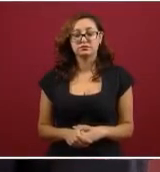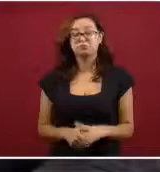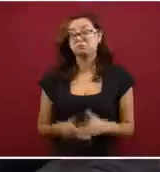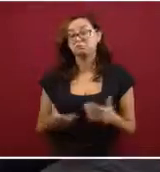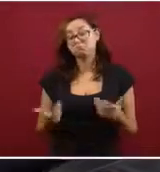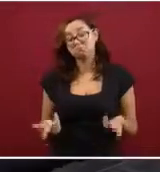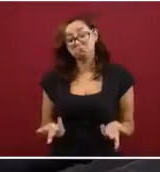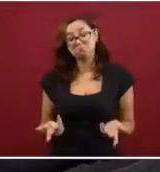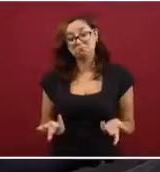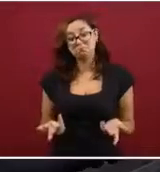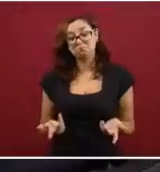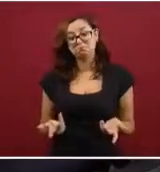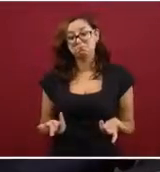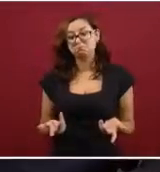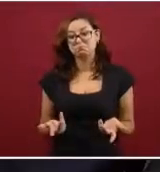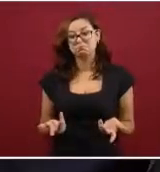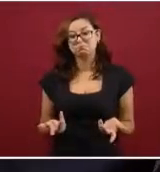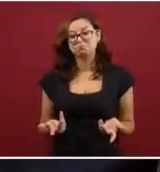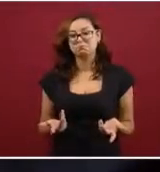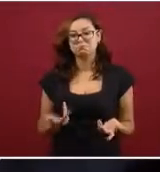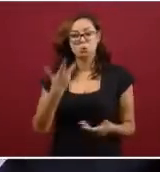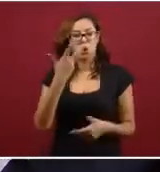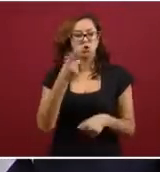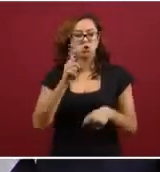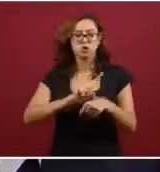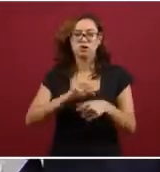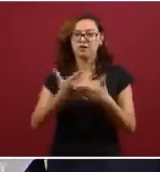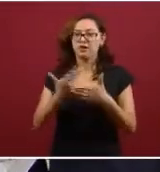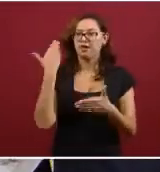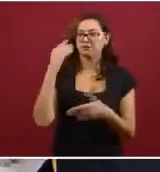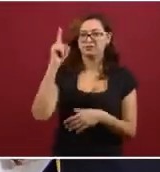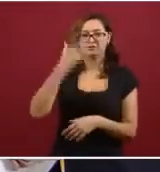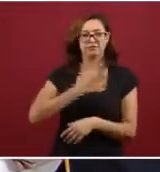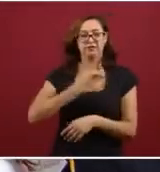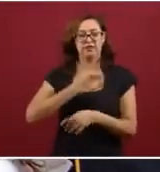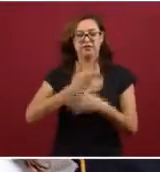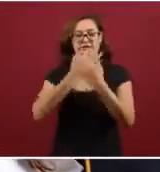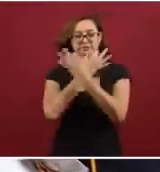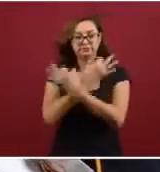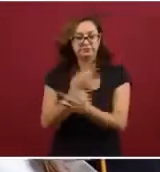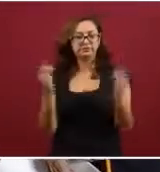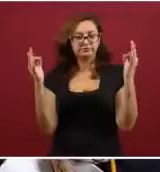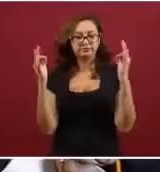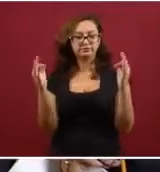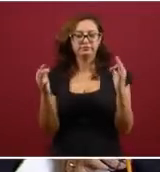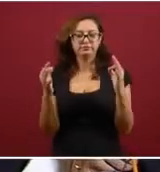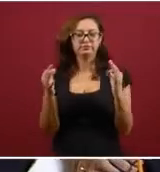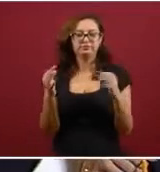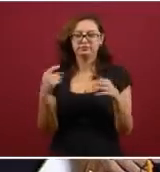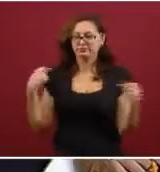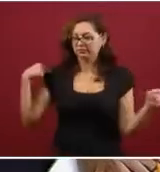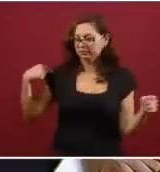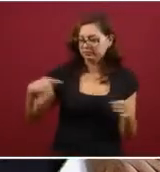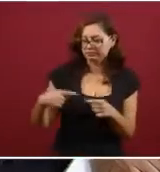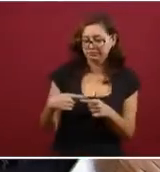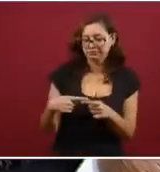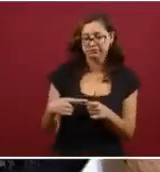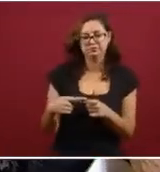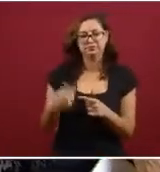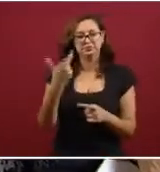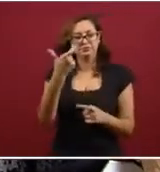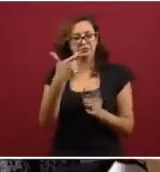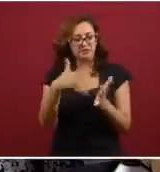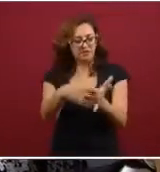hace unos 8 días en el Zócalo que llevamos de ahorros,